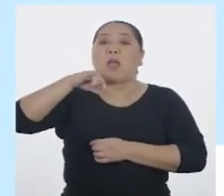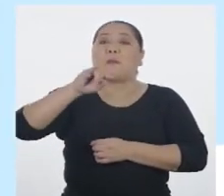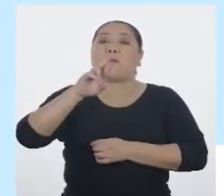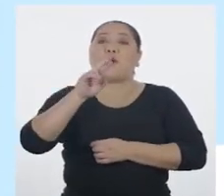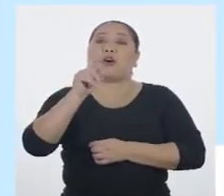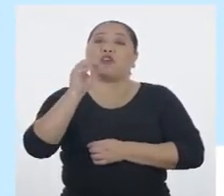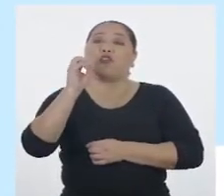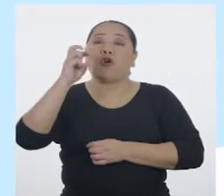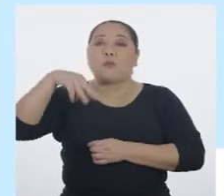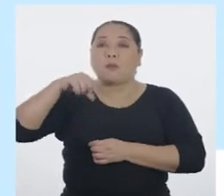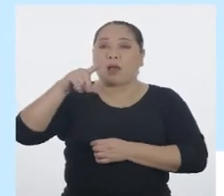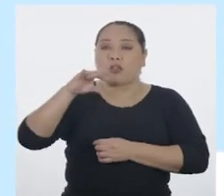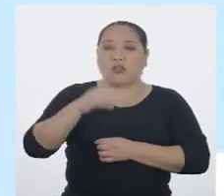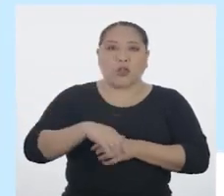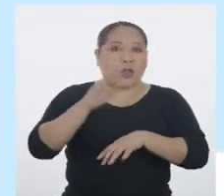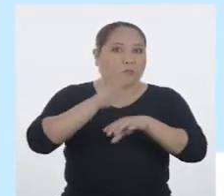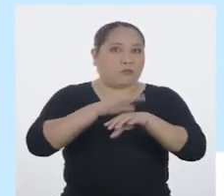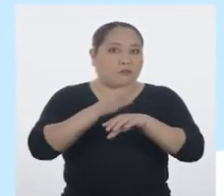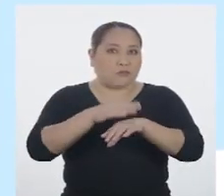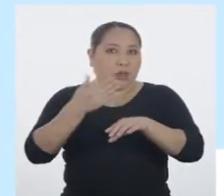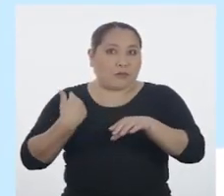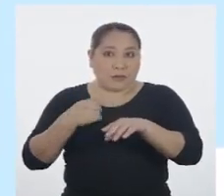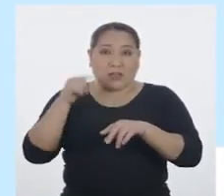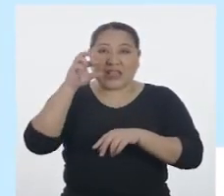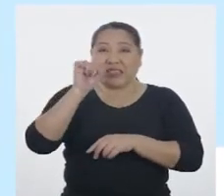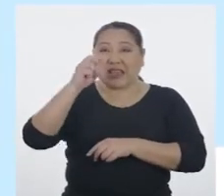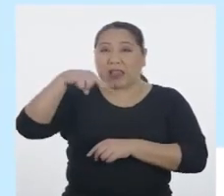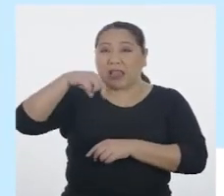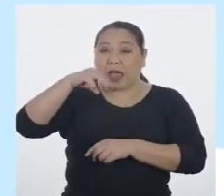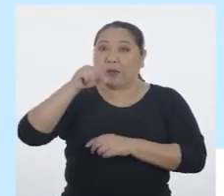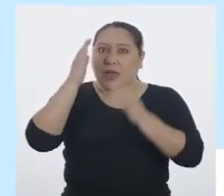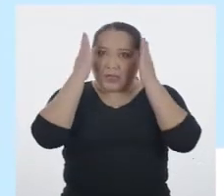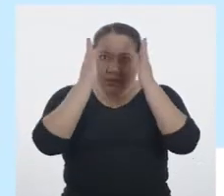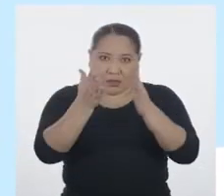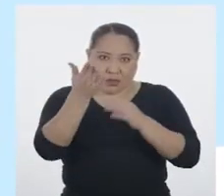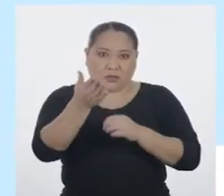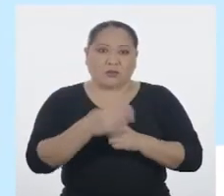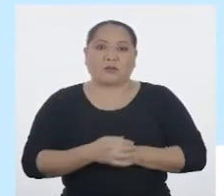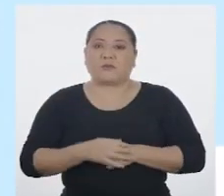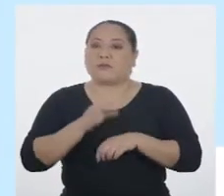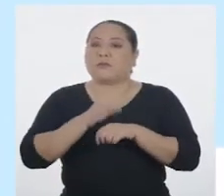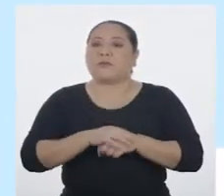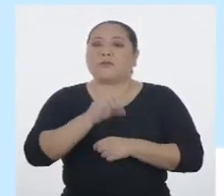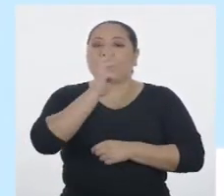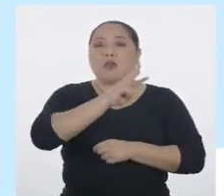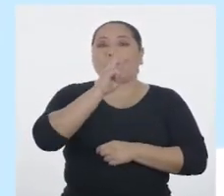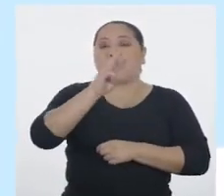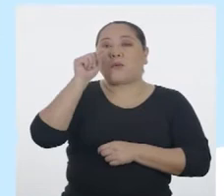Maldonado. Estén atentos a los avisos del Cenami para prevenir la llegada del frío.